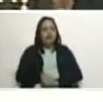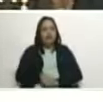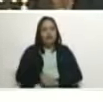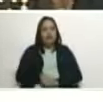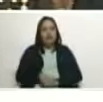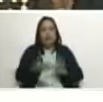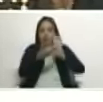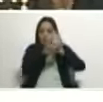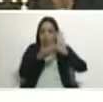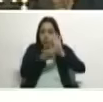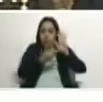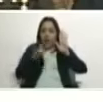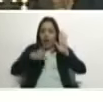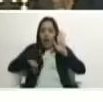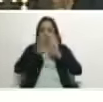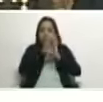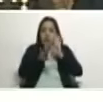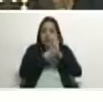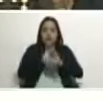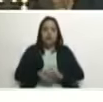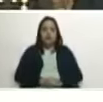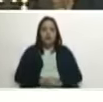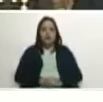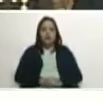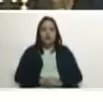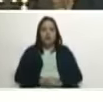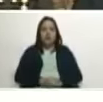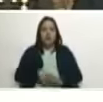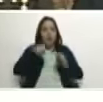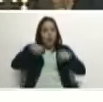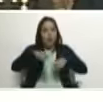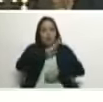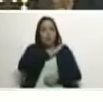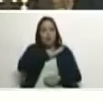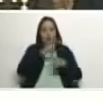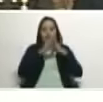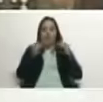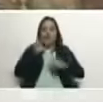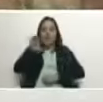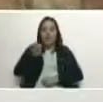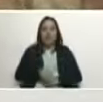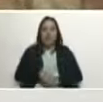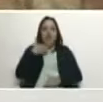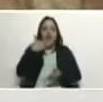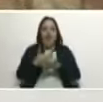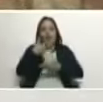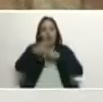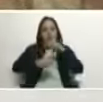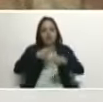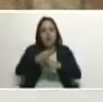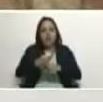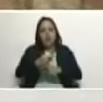son constitucionales, le pertenecen hoy a toda la nación, gracias al proceso constituyente del 99.